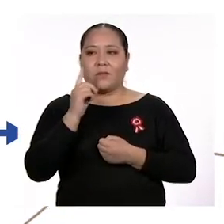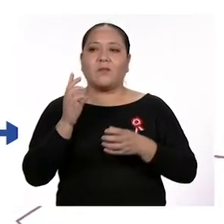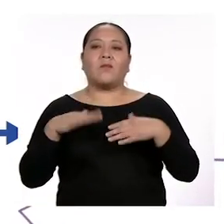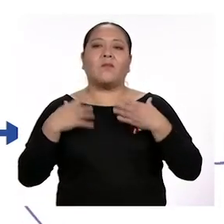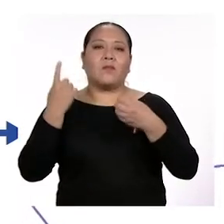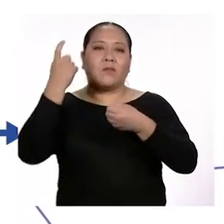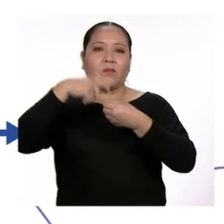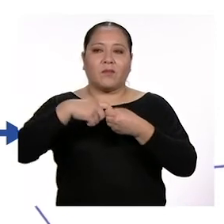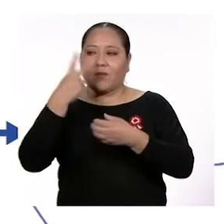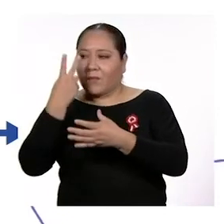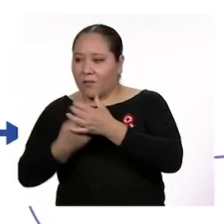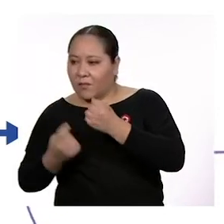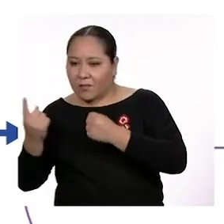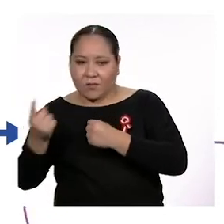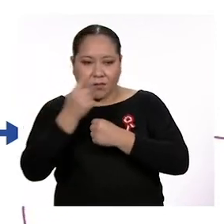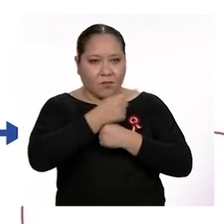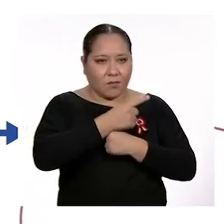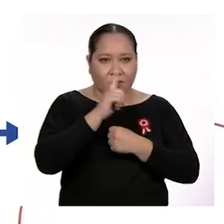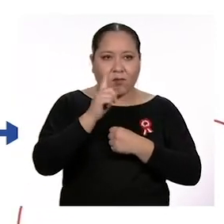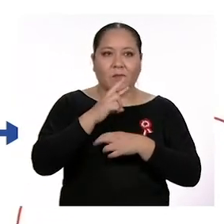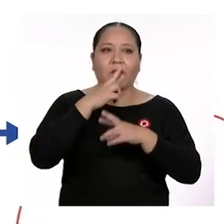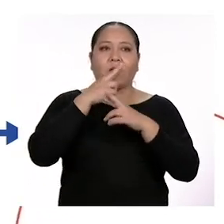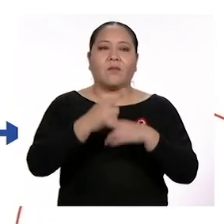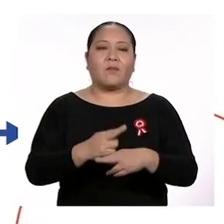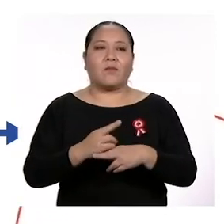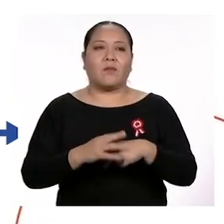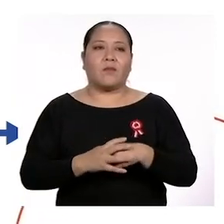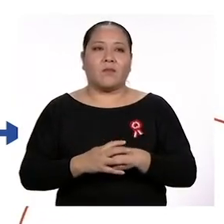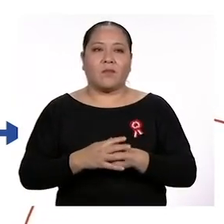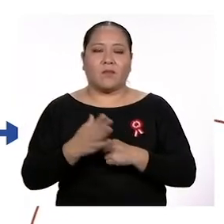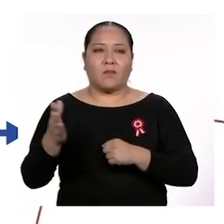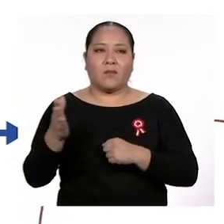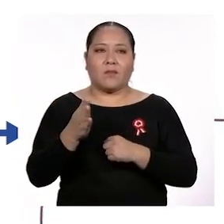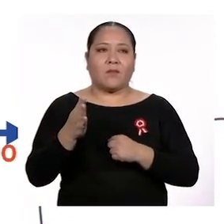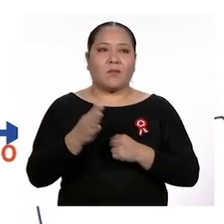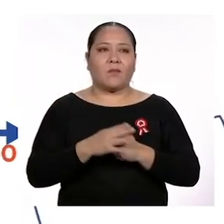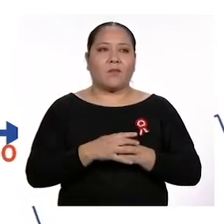vez. Eso nos da como resultado lo siguiente.